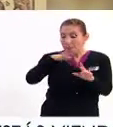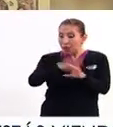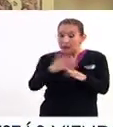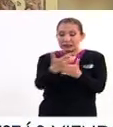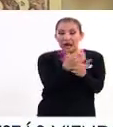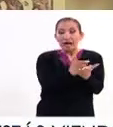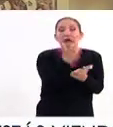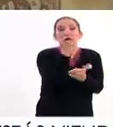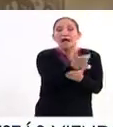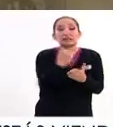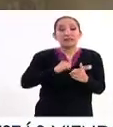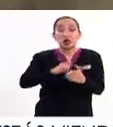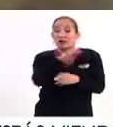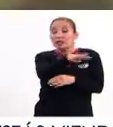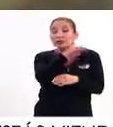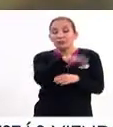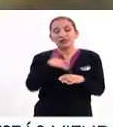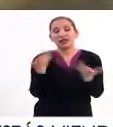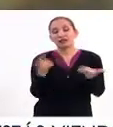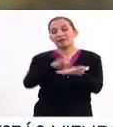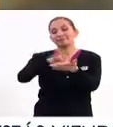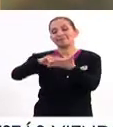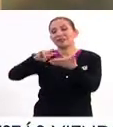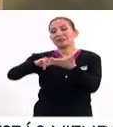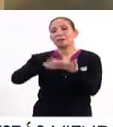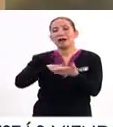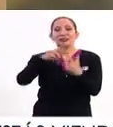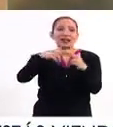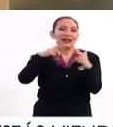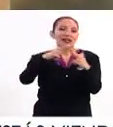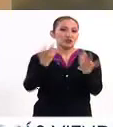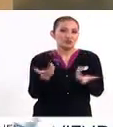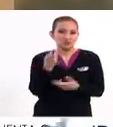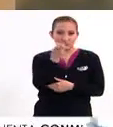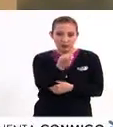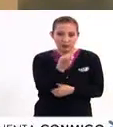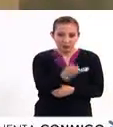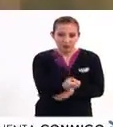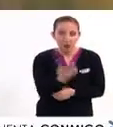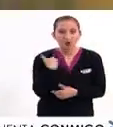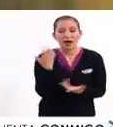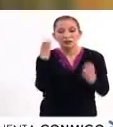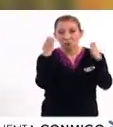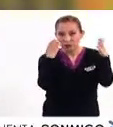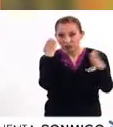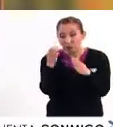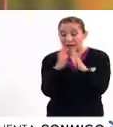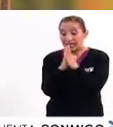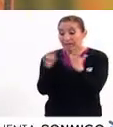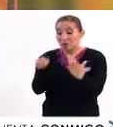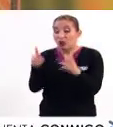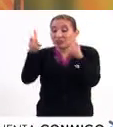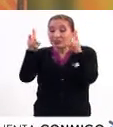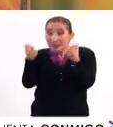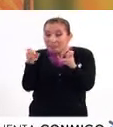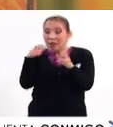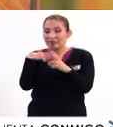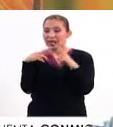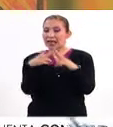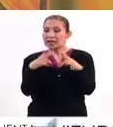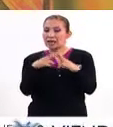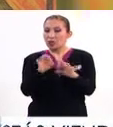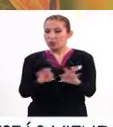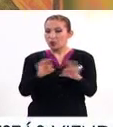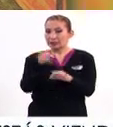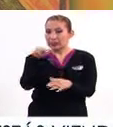fuente de ingresos en el siglo XIX es la estampa religiosa. Entonces, por eso, tanto en la exposición como en el libro, el tema de la religión